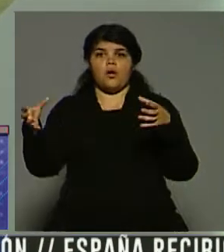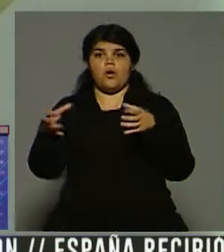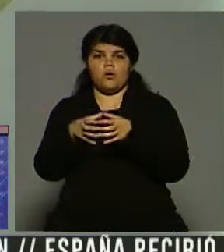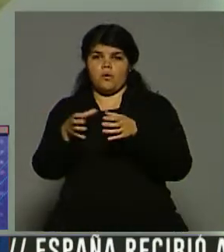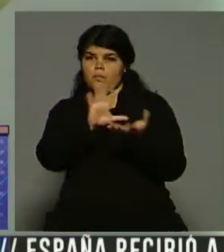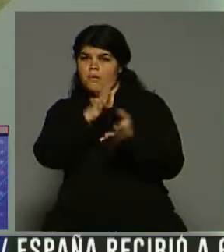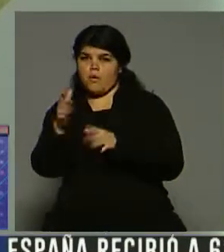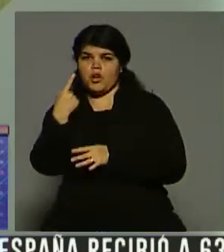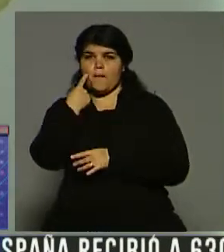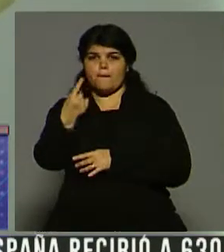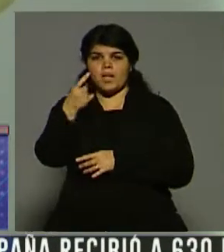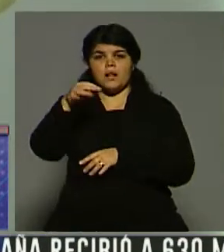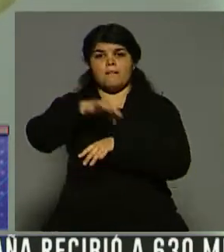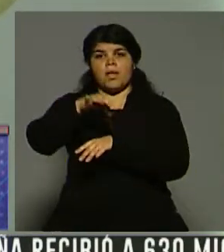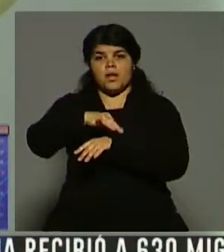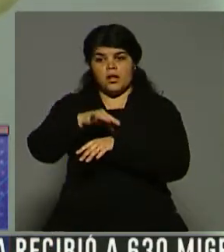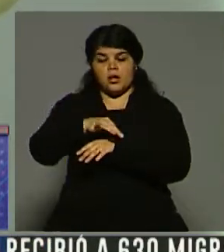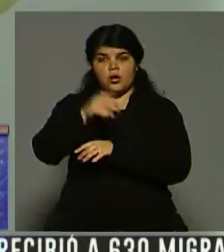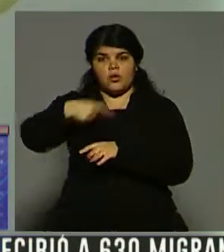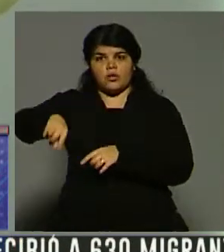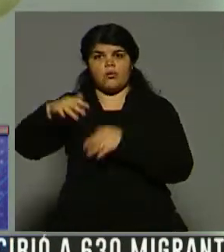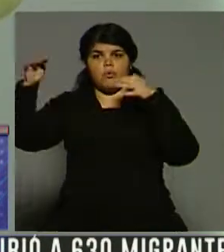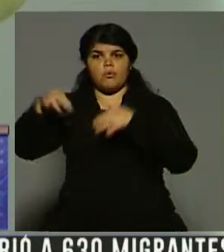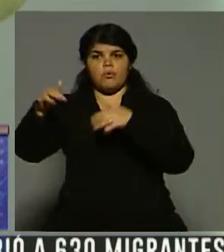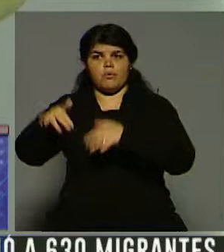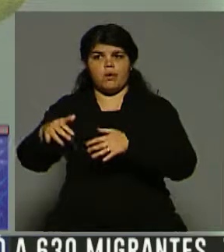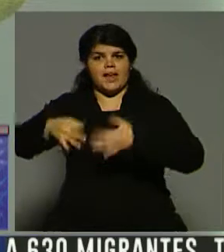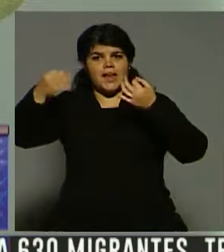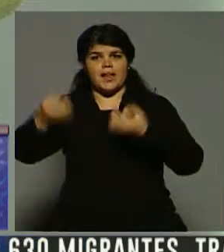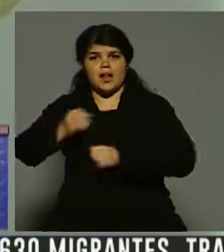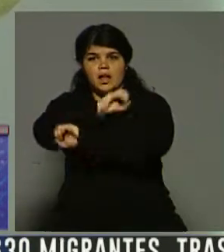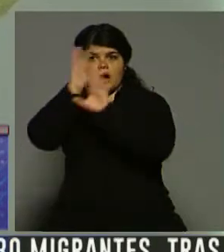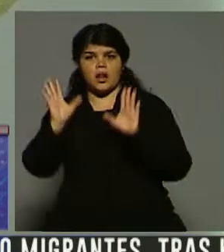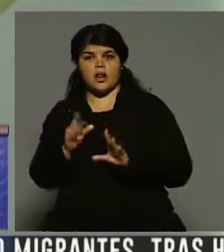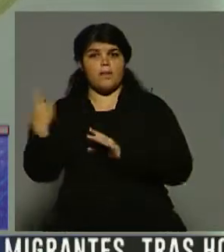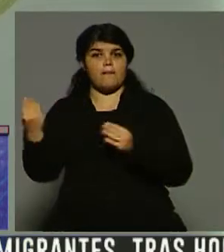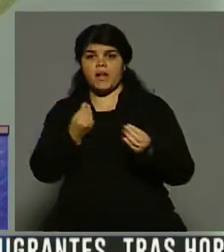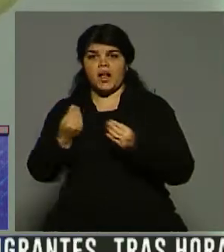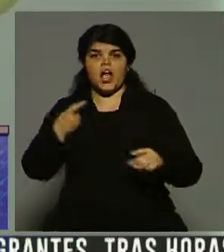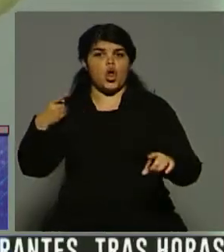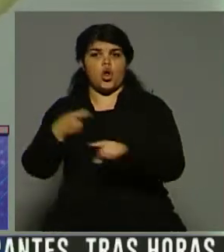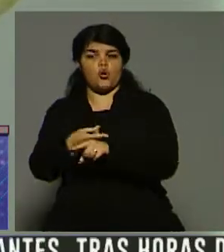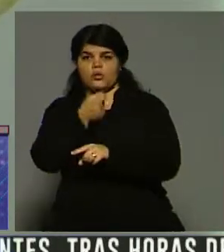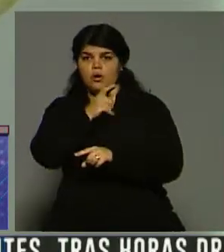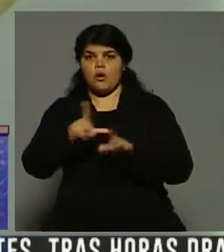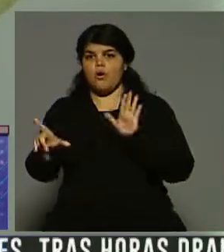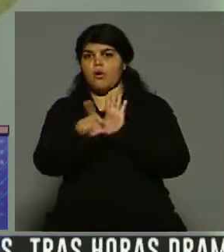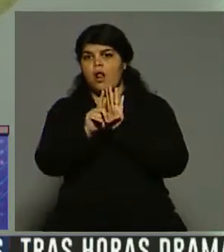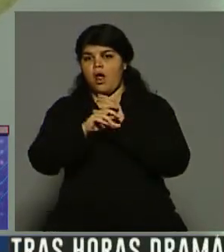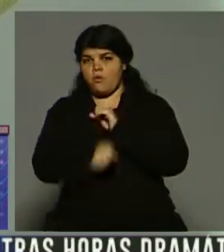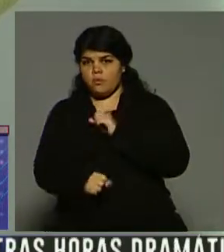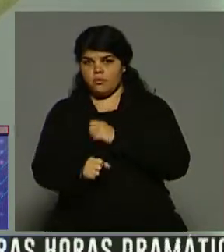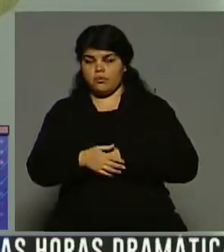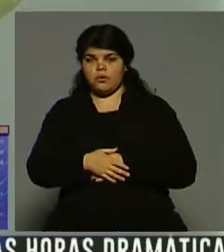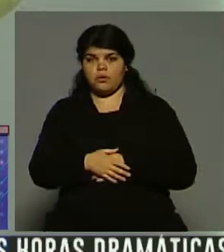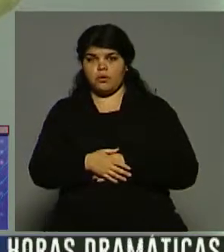1000 médicos de la provincia decidieron manifestarse concretamente en contra de la aprobación de la legalización e incluso dijeron que